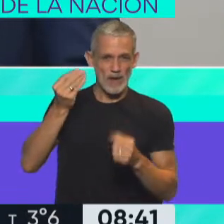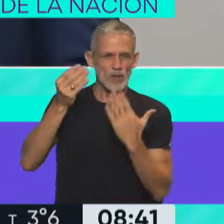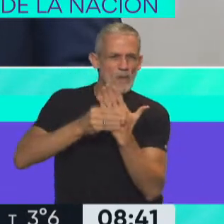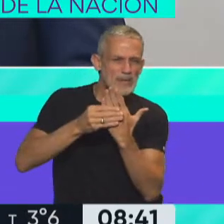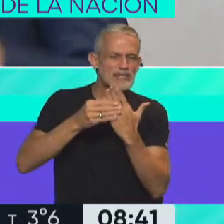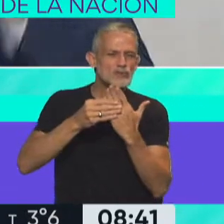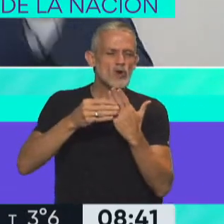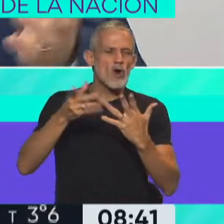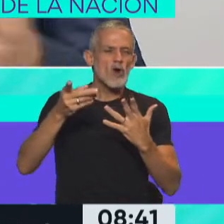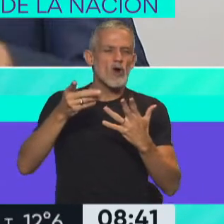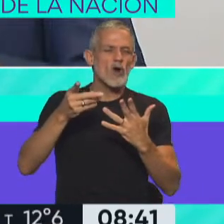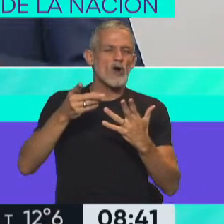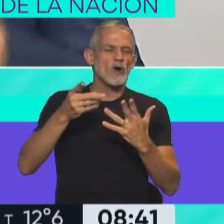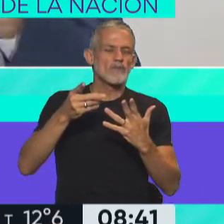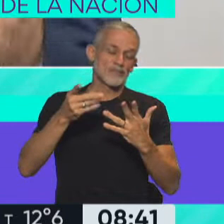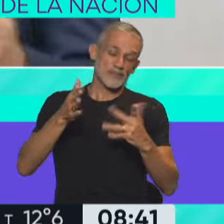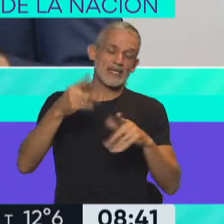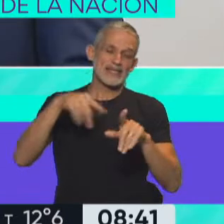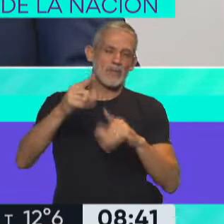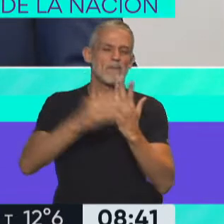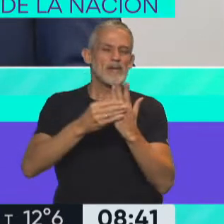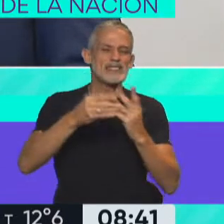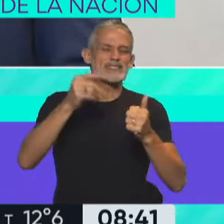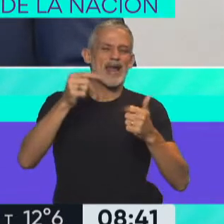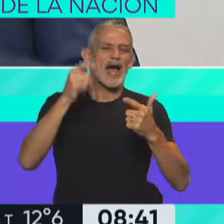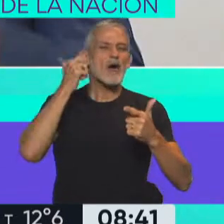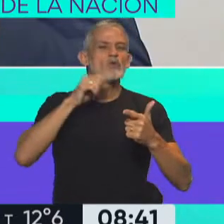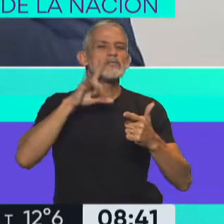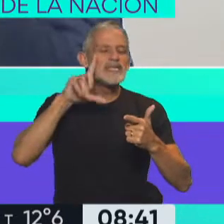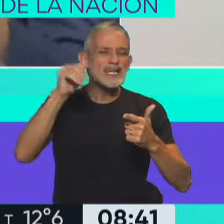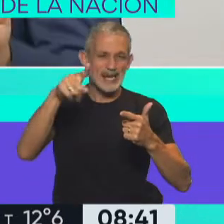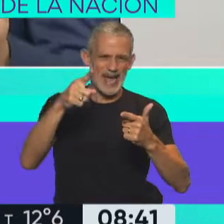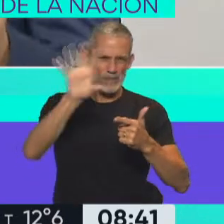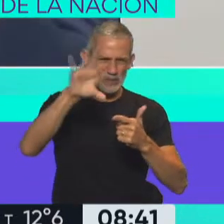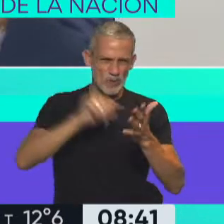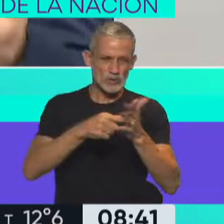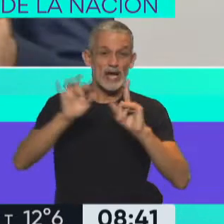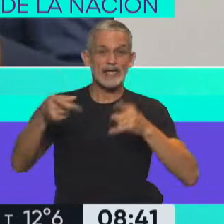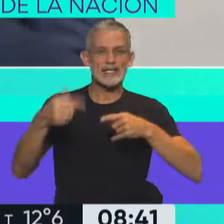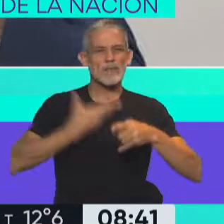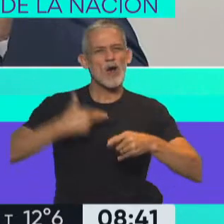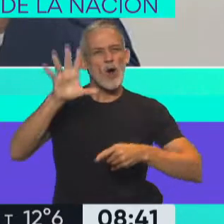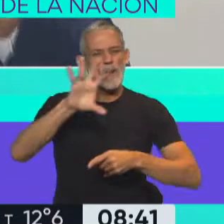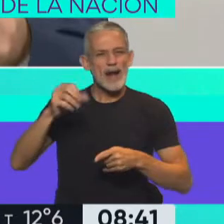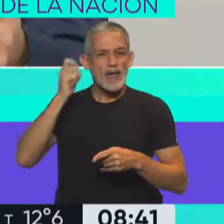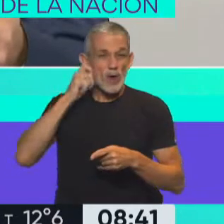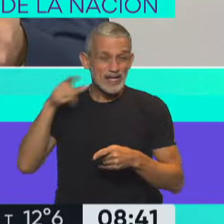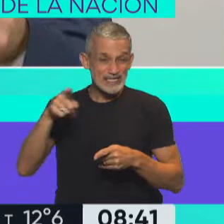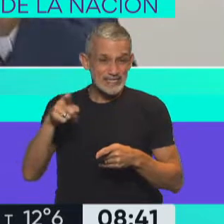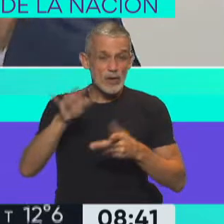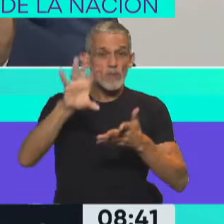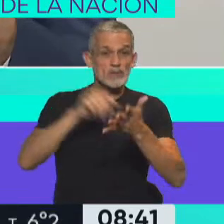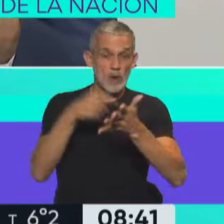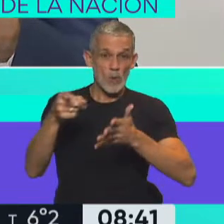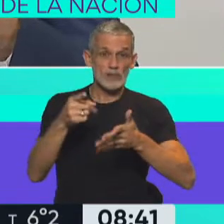ministro Kicillof, con el gobernador Kicillof, perdón, y con la ministra Agustina Vila, proyectando lo que va a ser este regreso, que es un regreso